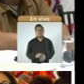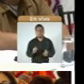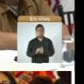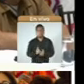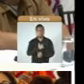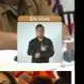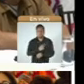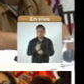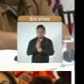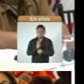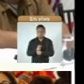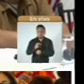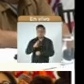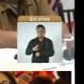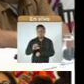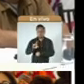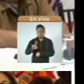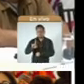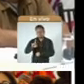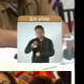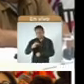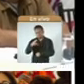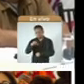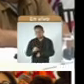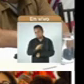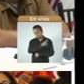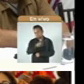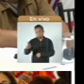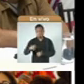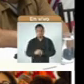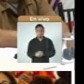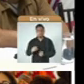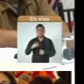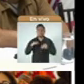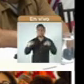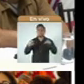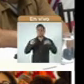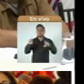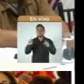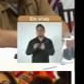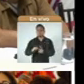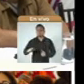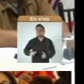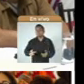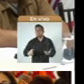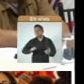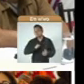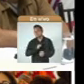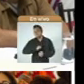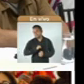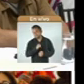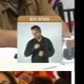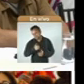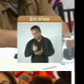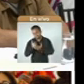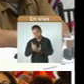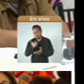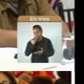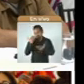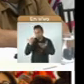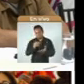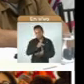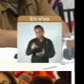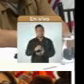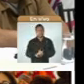auditorio con todas y todos ustedes tienen tienen vara alta en este gobierno hombre así que al contrario son bienvenidos y